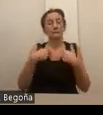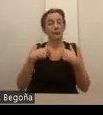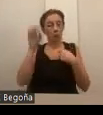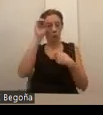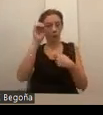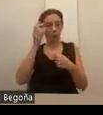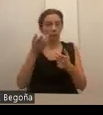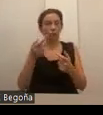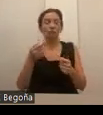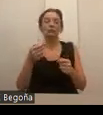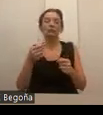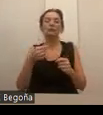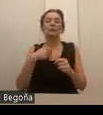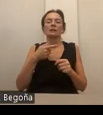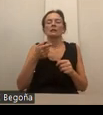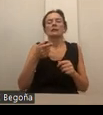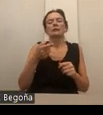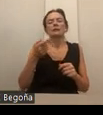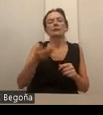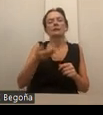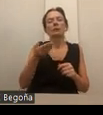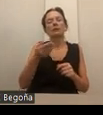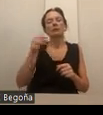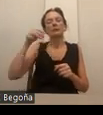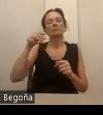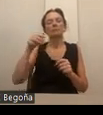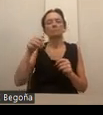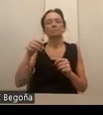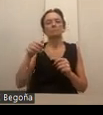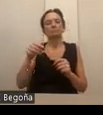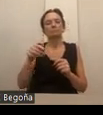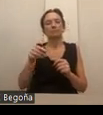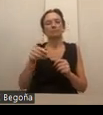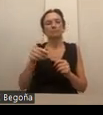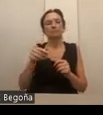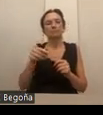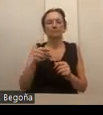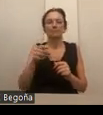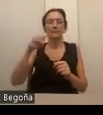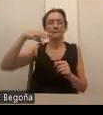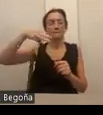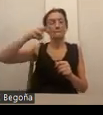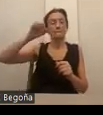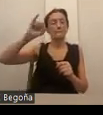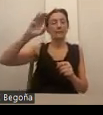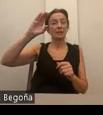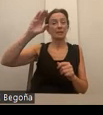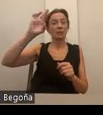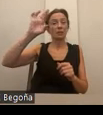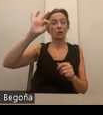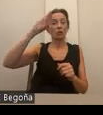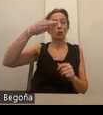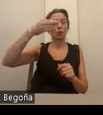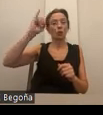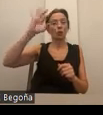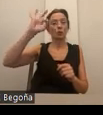regular vuestra microbiota, porque a nivel metabólico es esencial. Es decir, sabéis, lo comentábamos